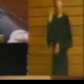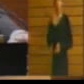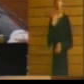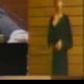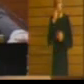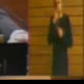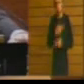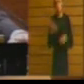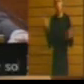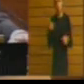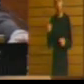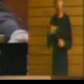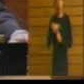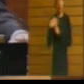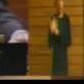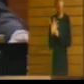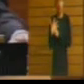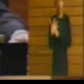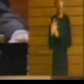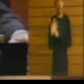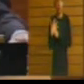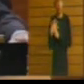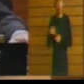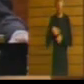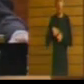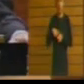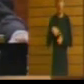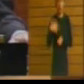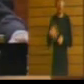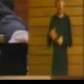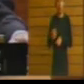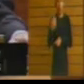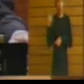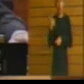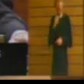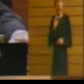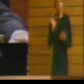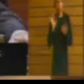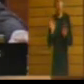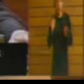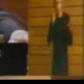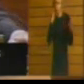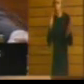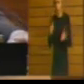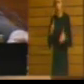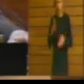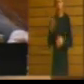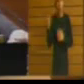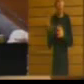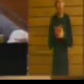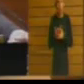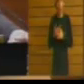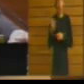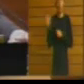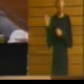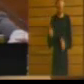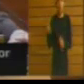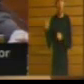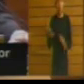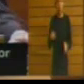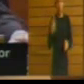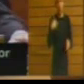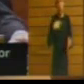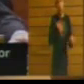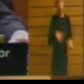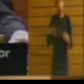pública y sobre todo con unas situaciones de unas características de un alumnado determinado, con prácticamente el 50% de inmigración